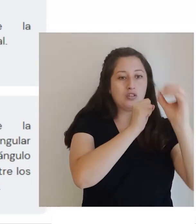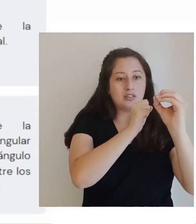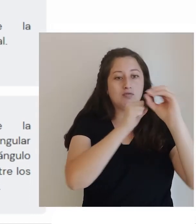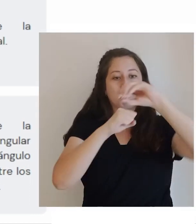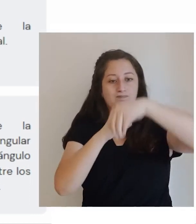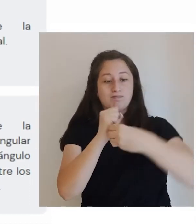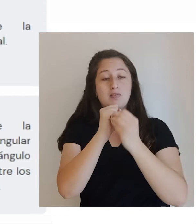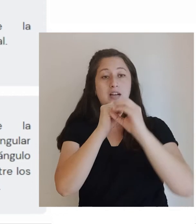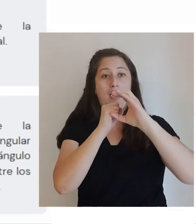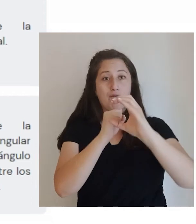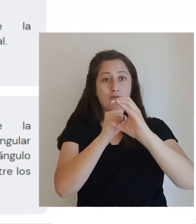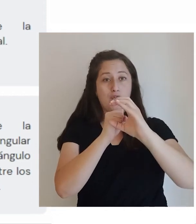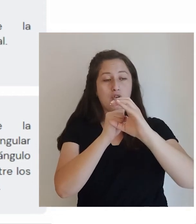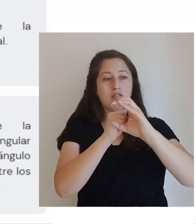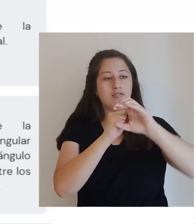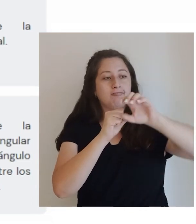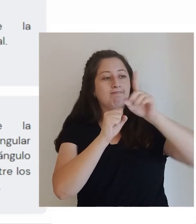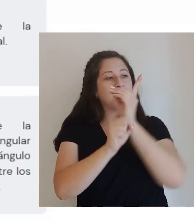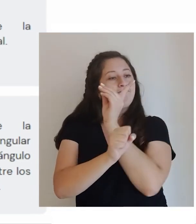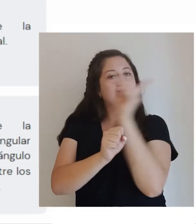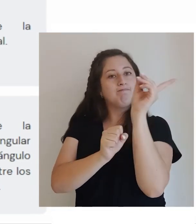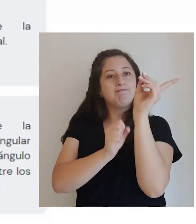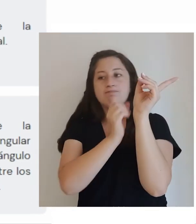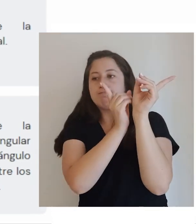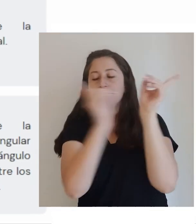misma fuerza de atracción, en sentidos